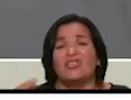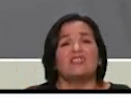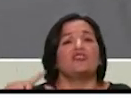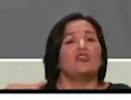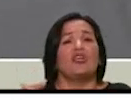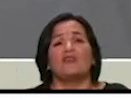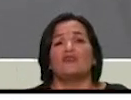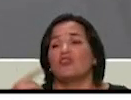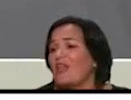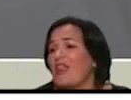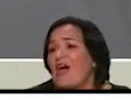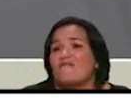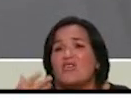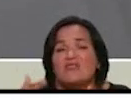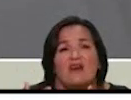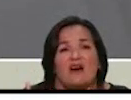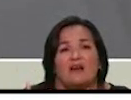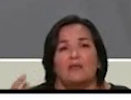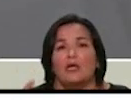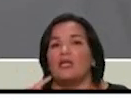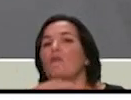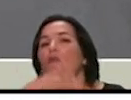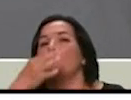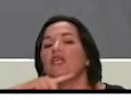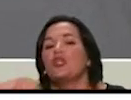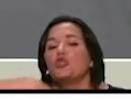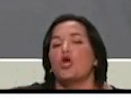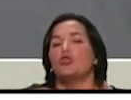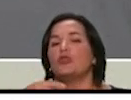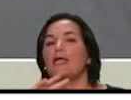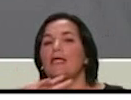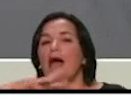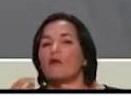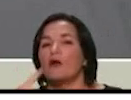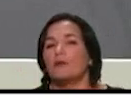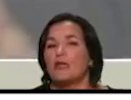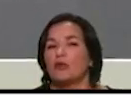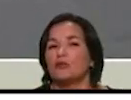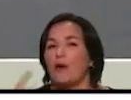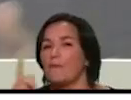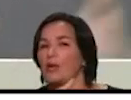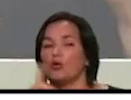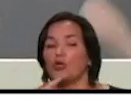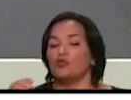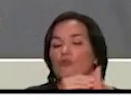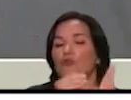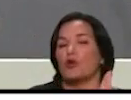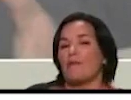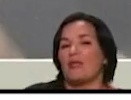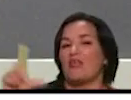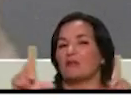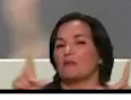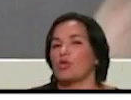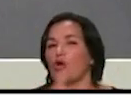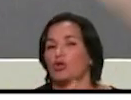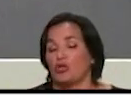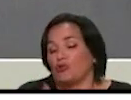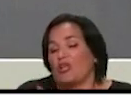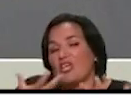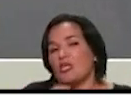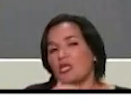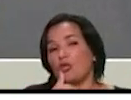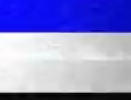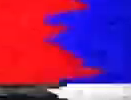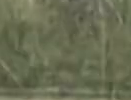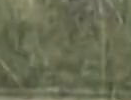que las vivimos y le puedo decir dónde y cómo. Pero no es para un programa de este tipo. Si quiere hacer historia, la